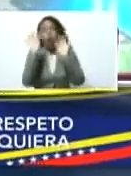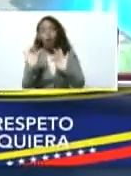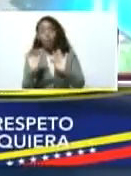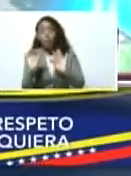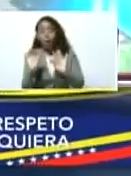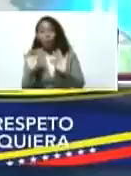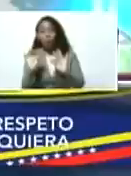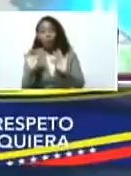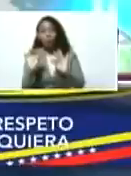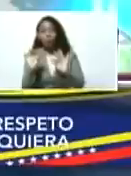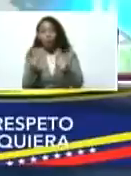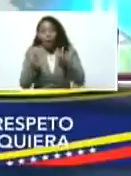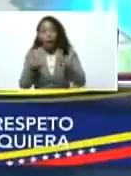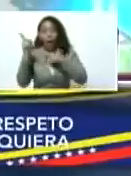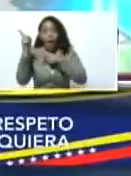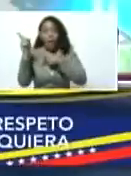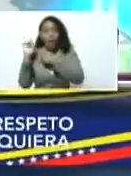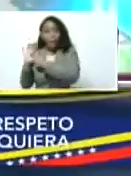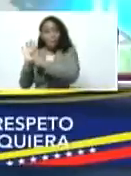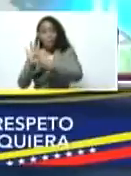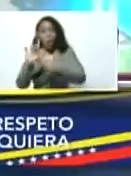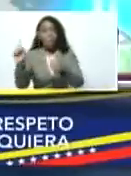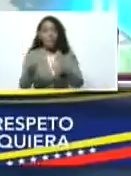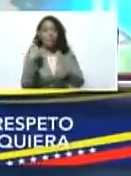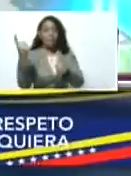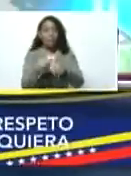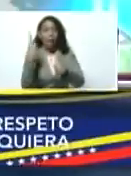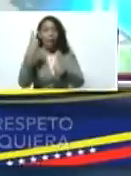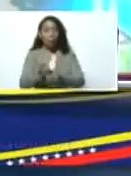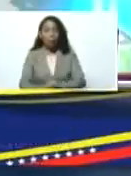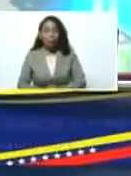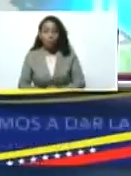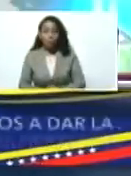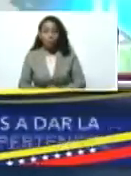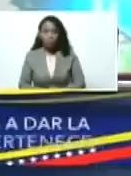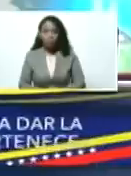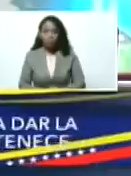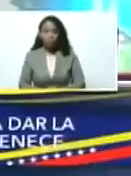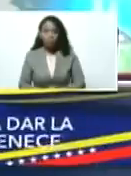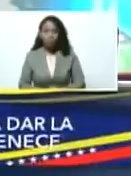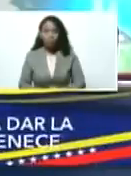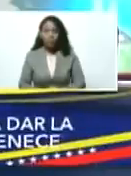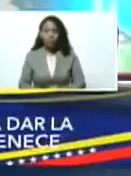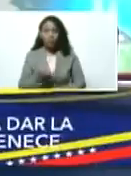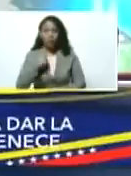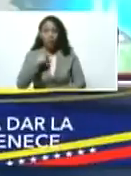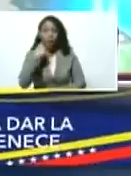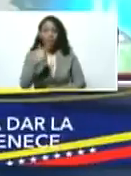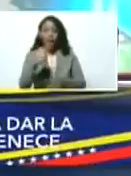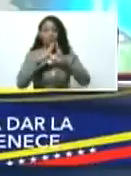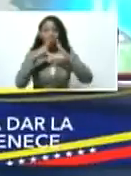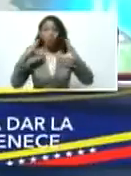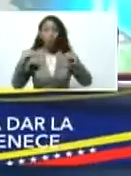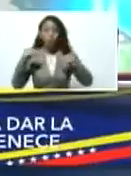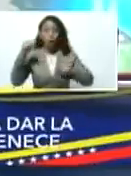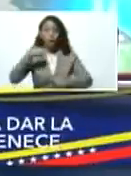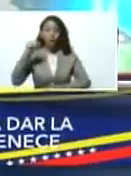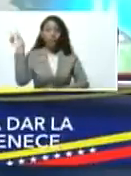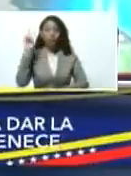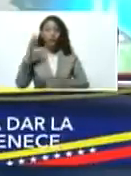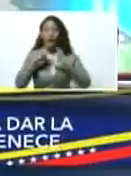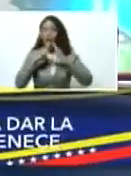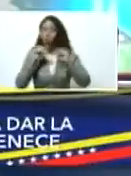riqueza. Ese fue el planteamiento desde un principio. Le dije a todos en Venezuela, a